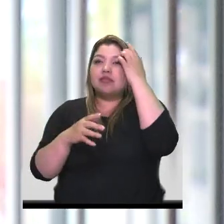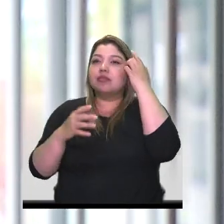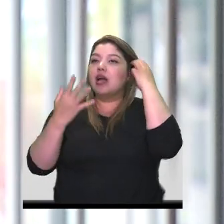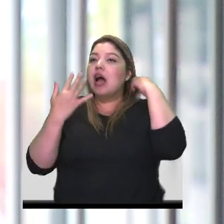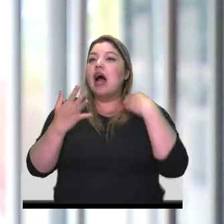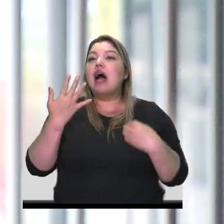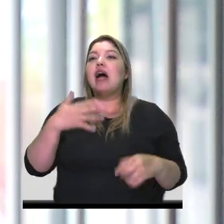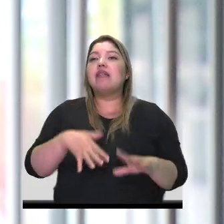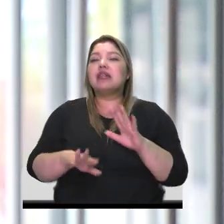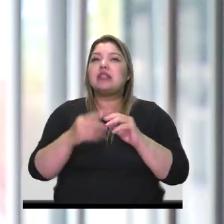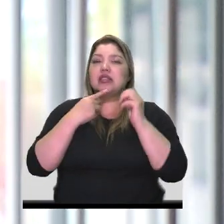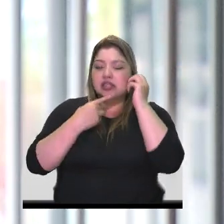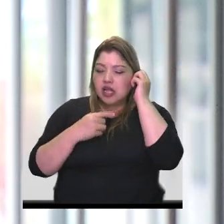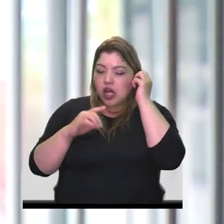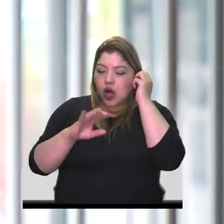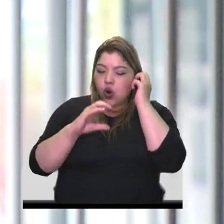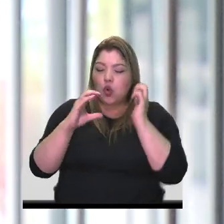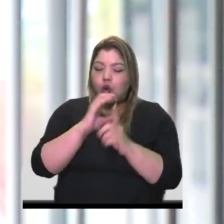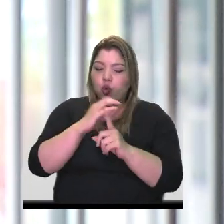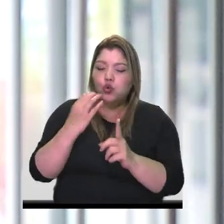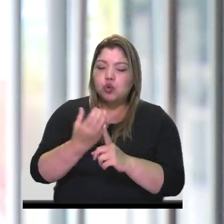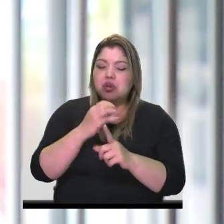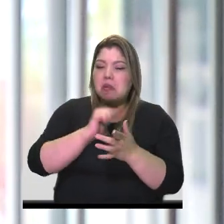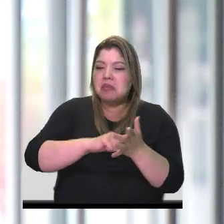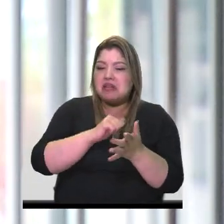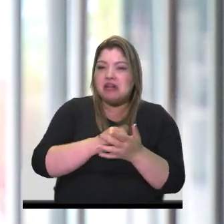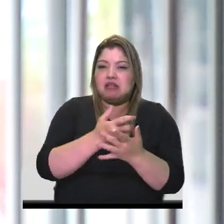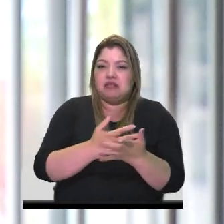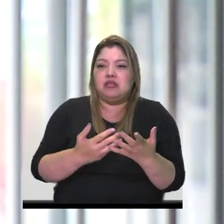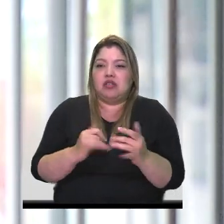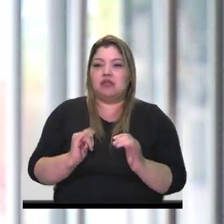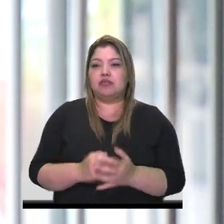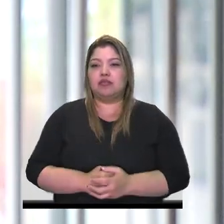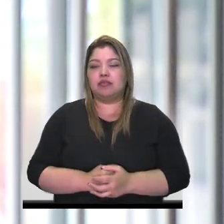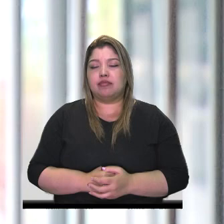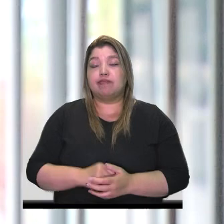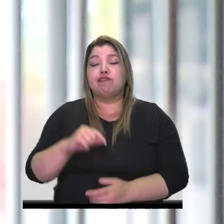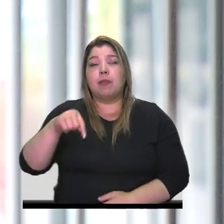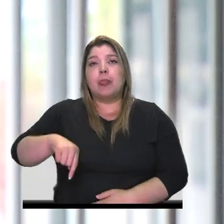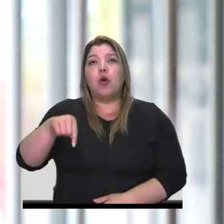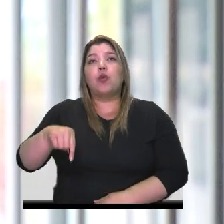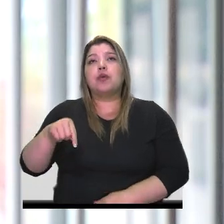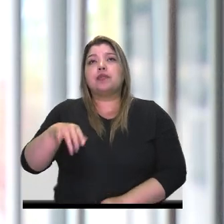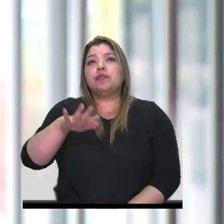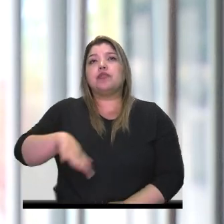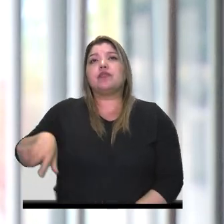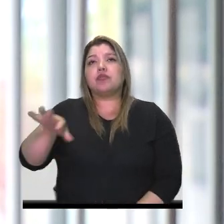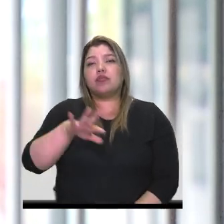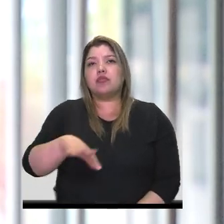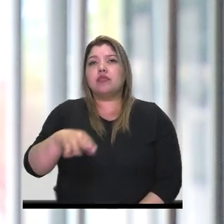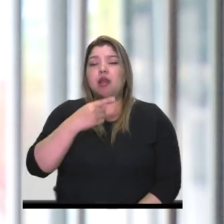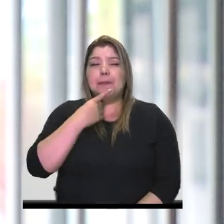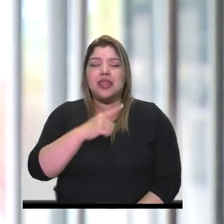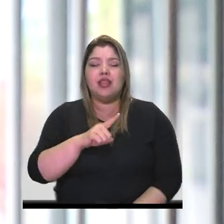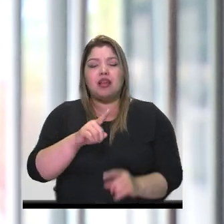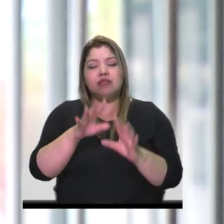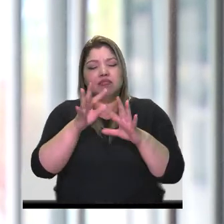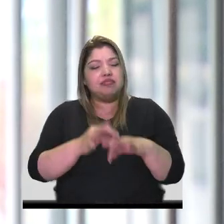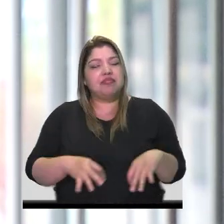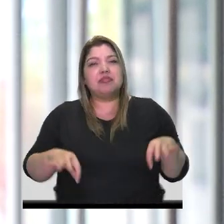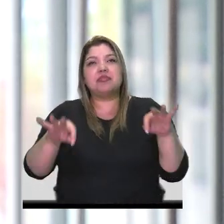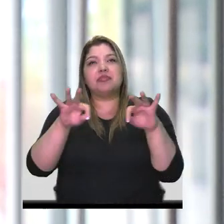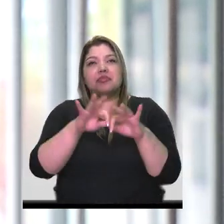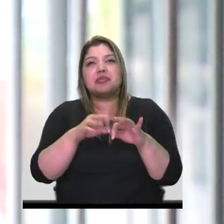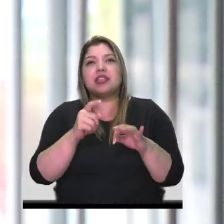asunto de cultura material, ¿cierto? Entonces, ¿qué pasa hoy? Pasa primero pues como un fenómeno importante y es que los